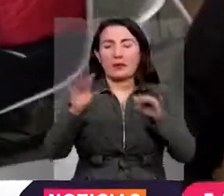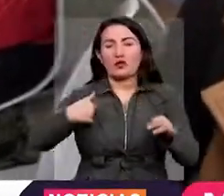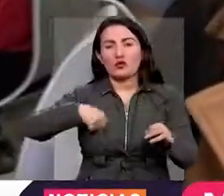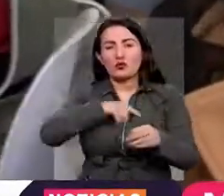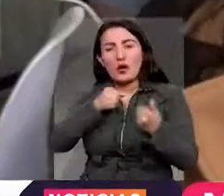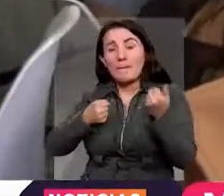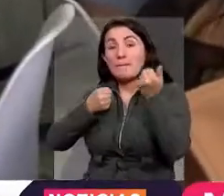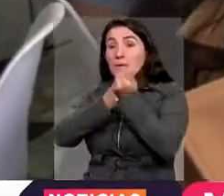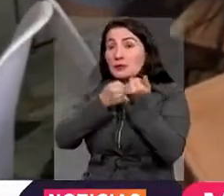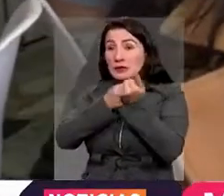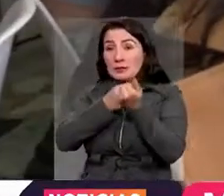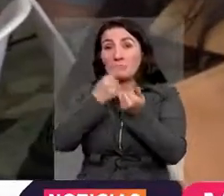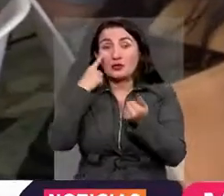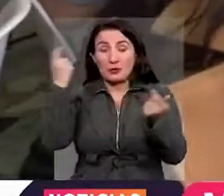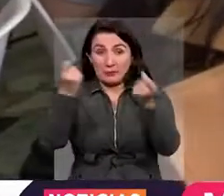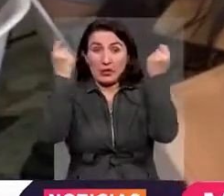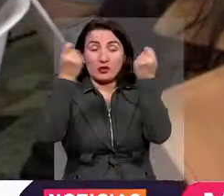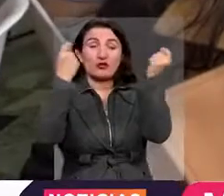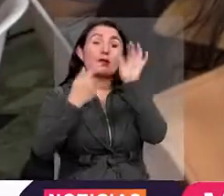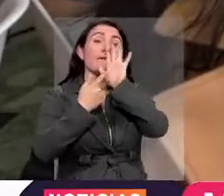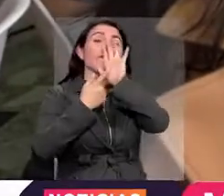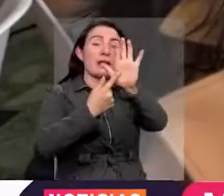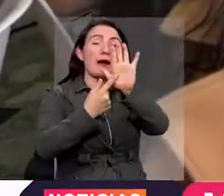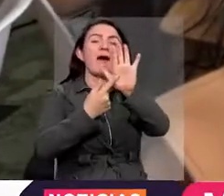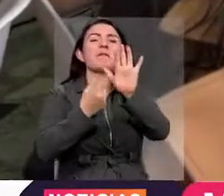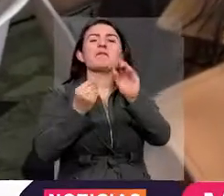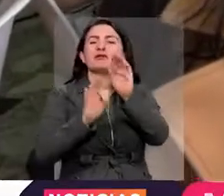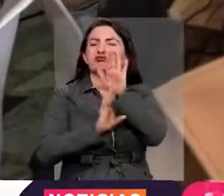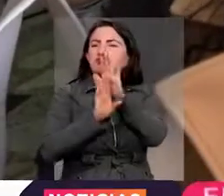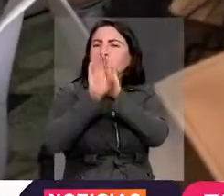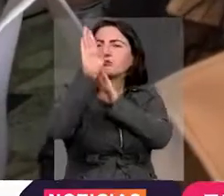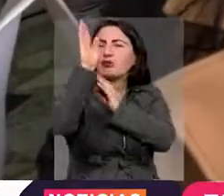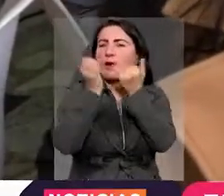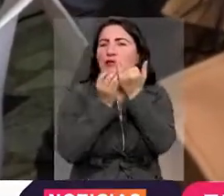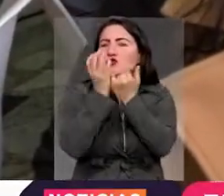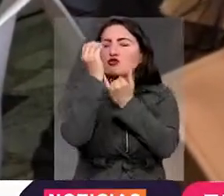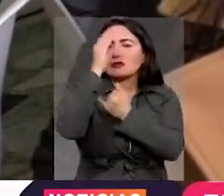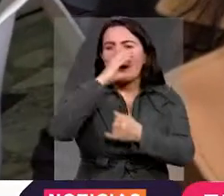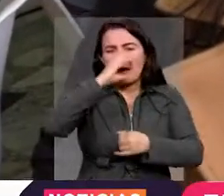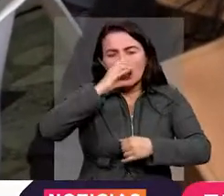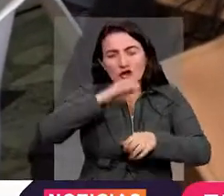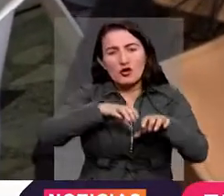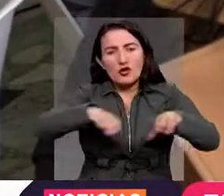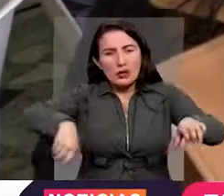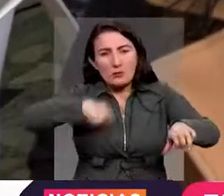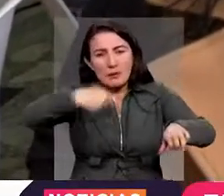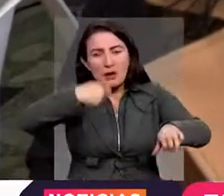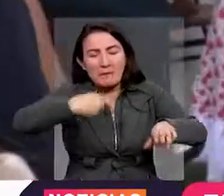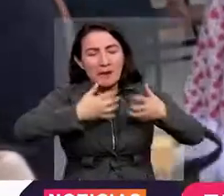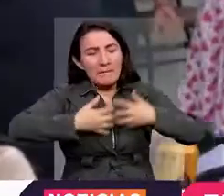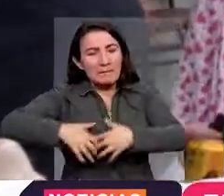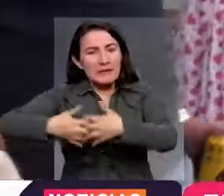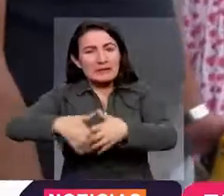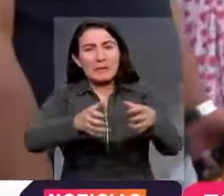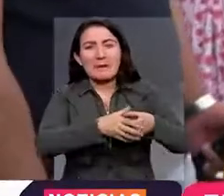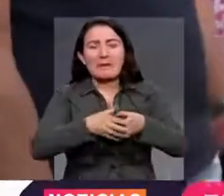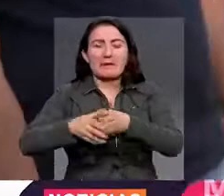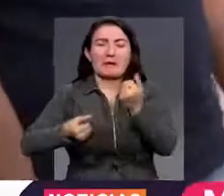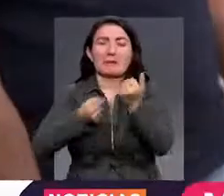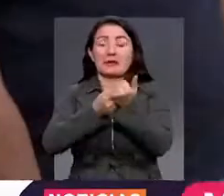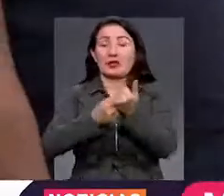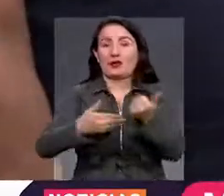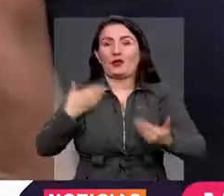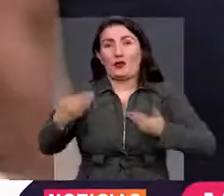apoyemos y que patrocinen estos eventos para la industria de la lechona, para todas esas microempresas. Estamos todos